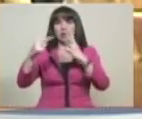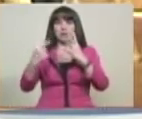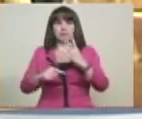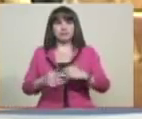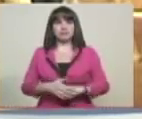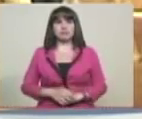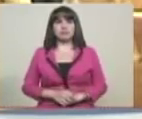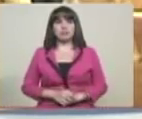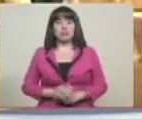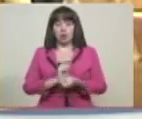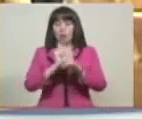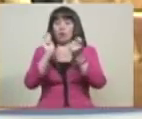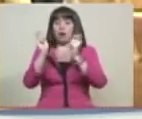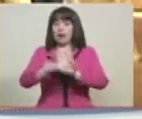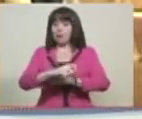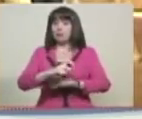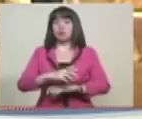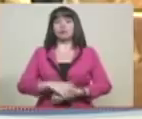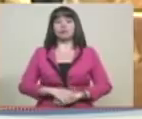Compatriotas que me escuchan,